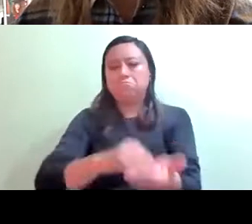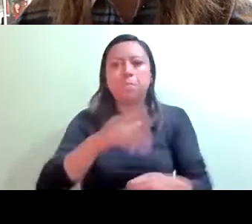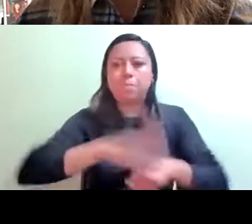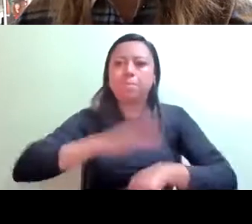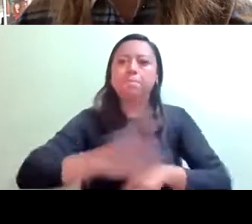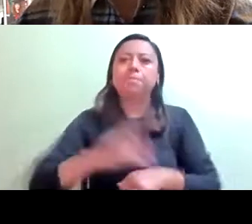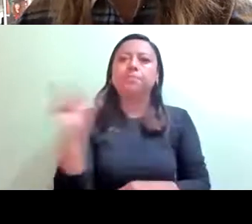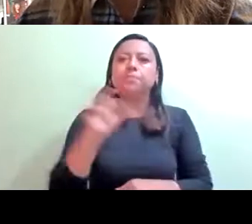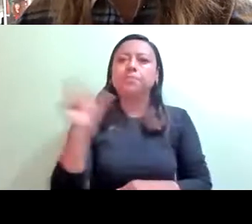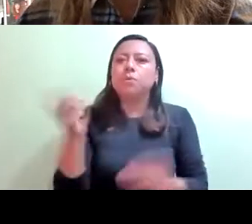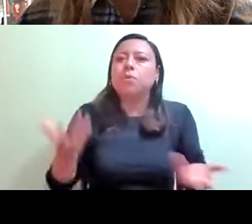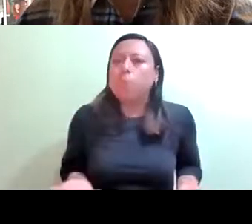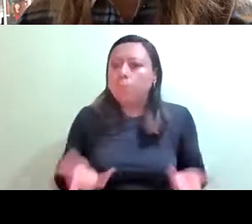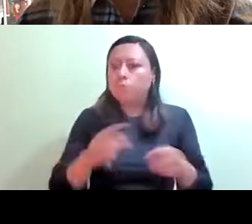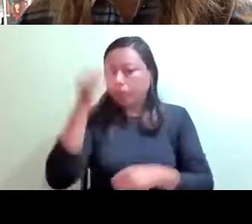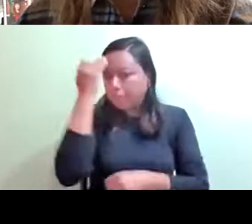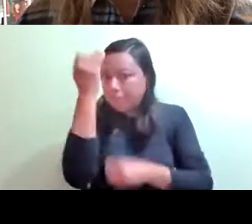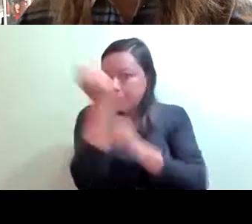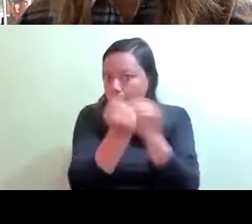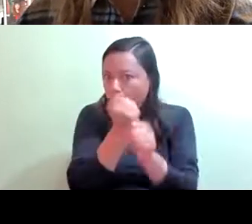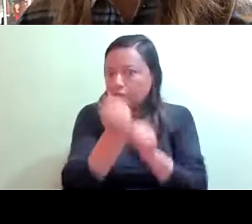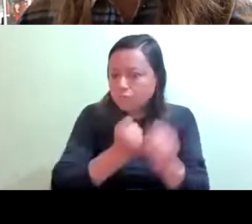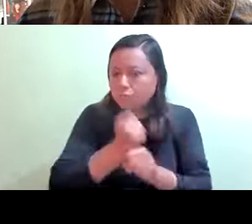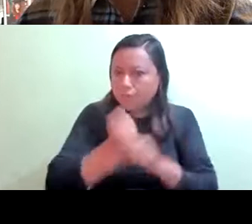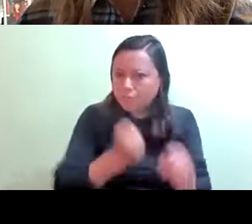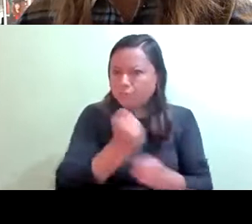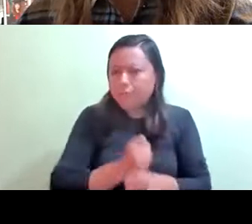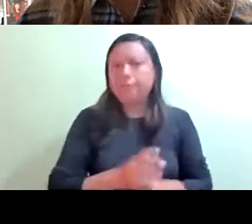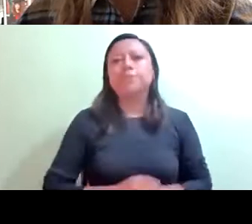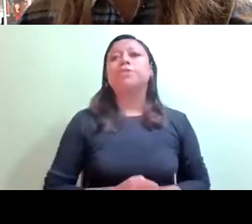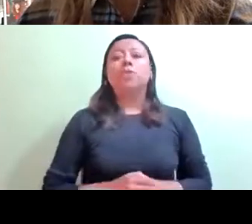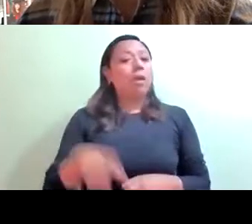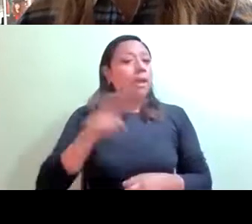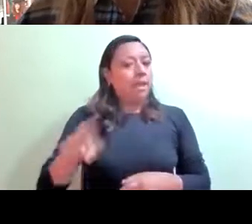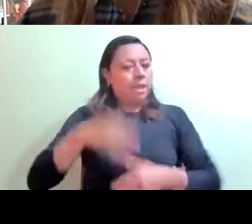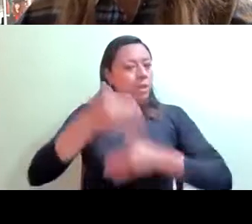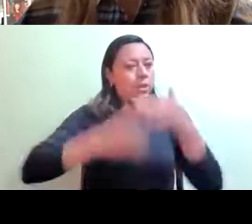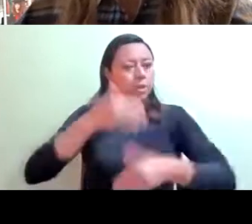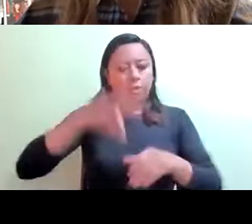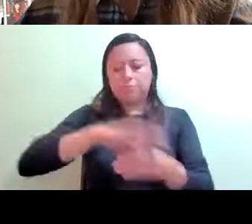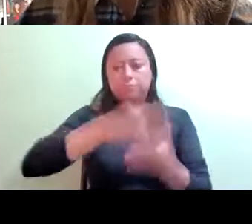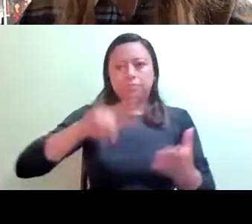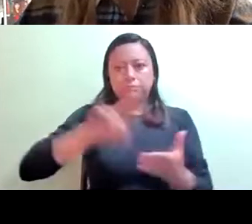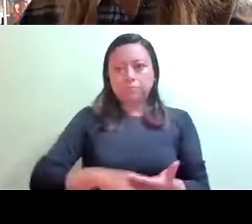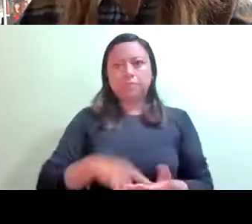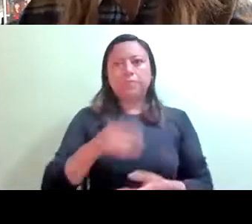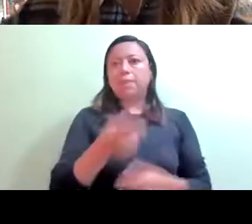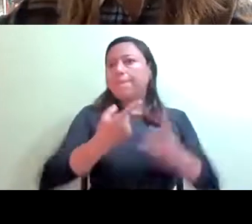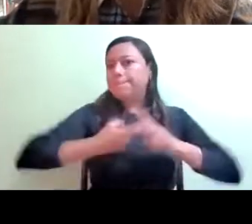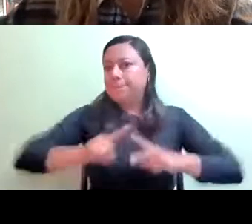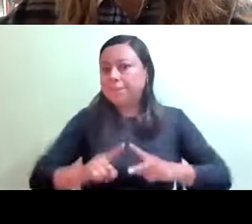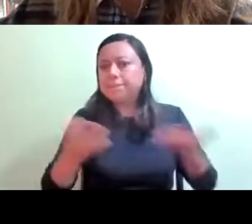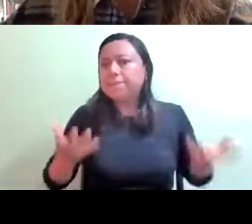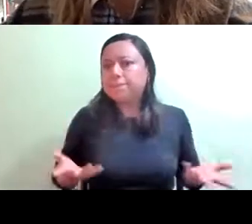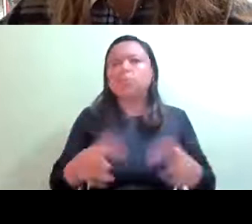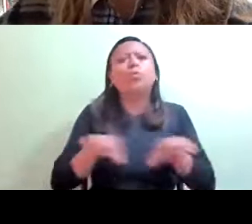énfasis en los últimos años. Como bien sabe, el proceso electoral está por dar inicio. En este sentido,